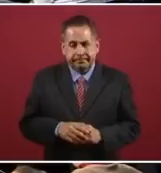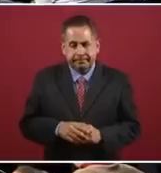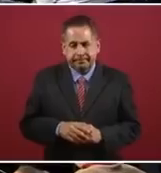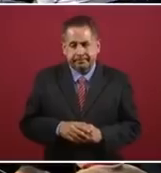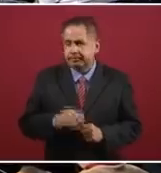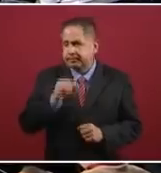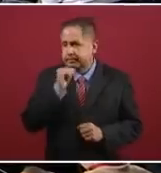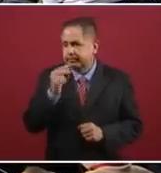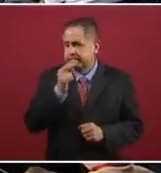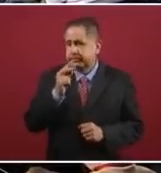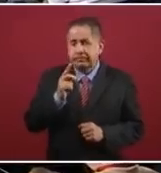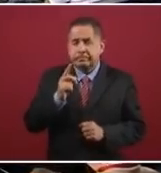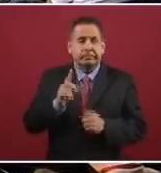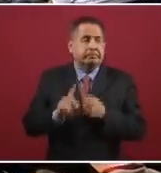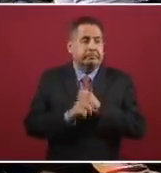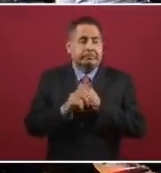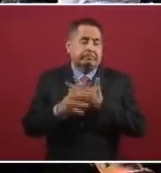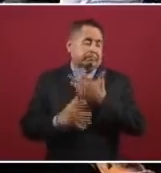escándalos,